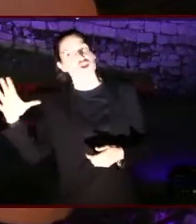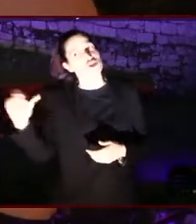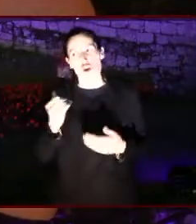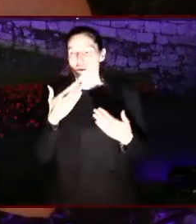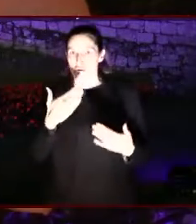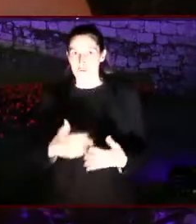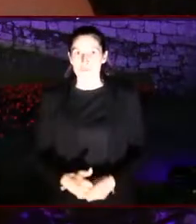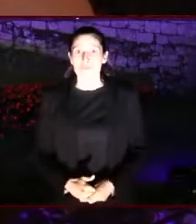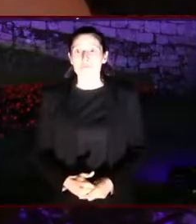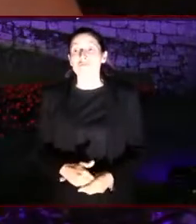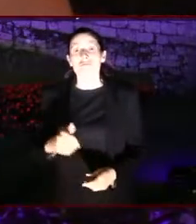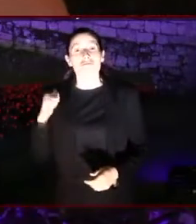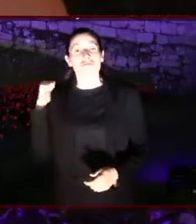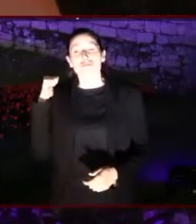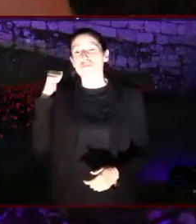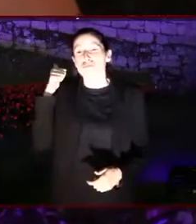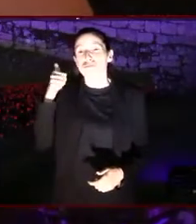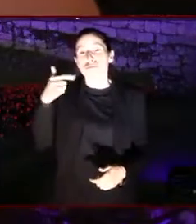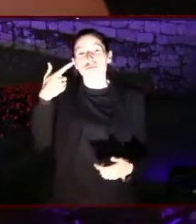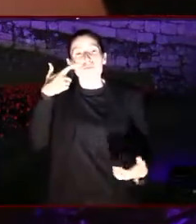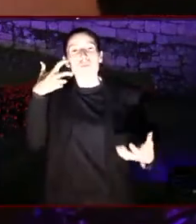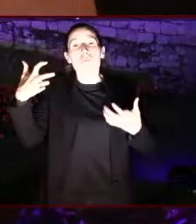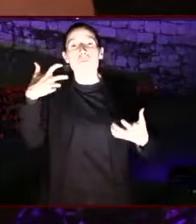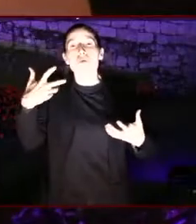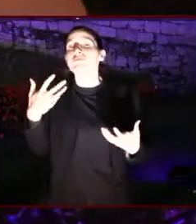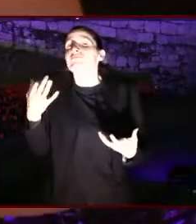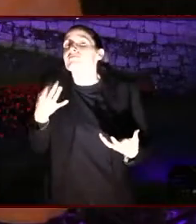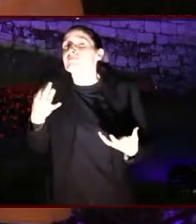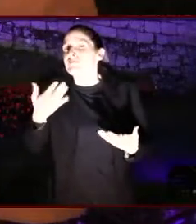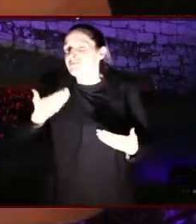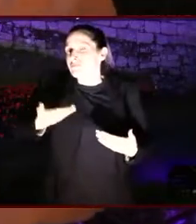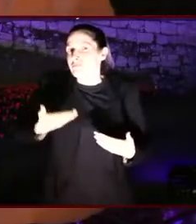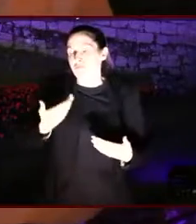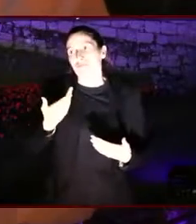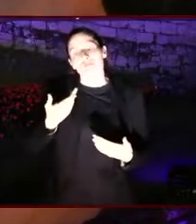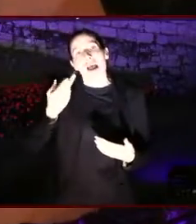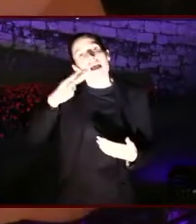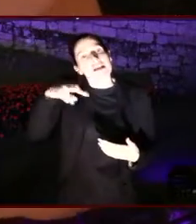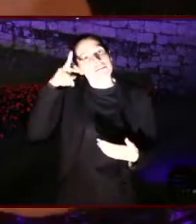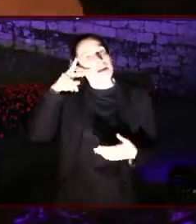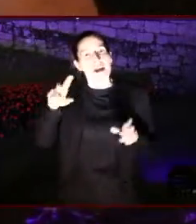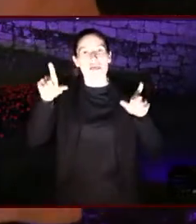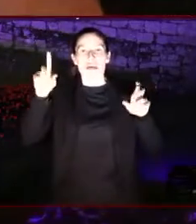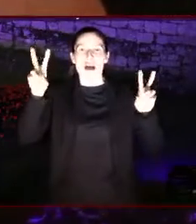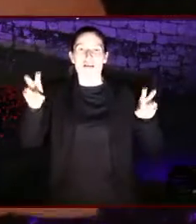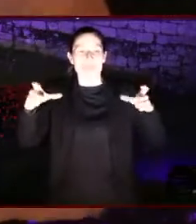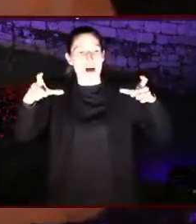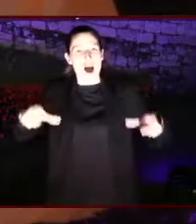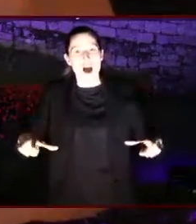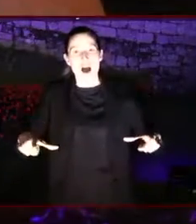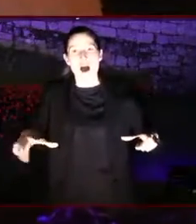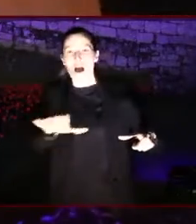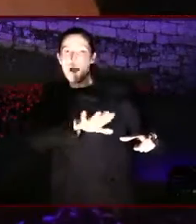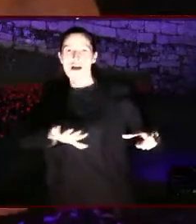paso? ¿Hay alguna cousiña destacable que digas tú? Uy. Quédome con la experiencia que tuve en no estudio. Fue o mejor que me